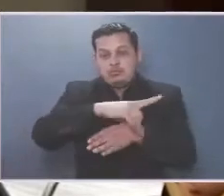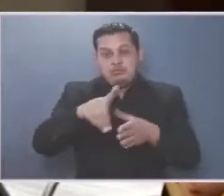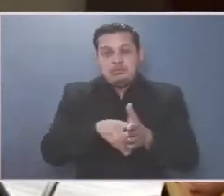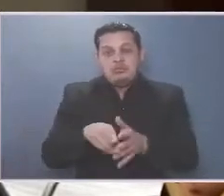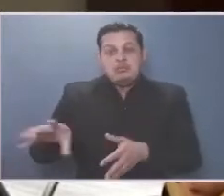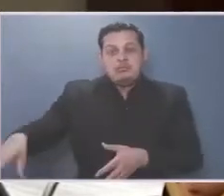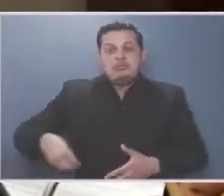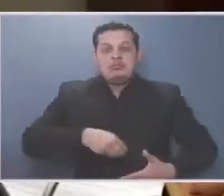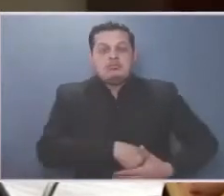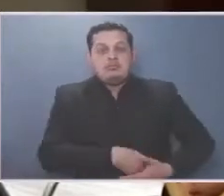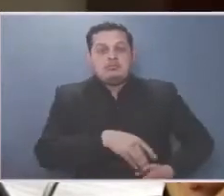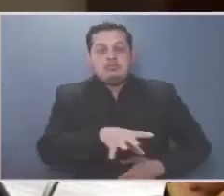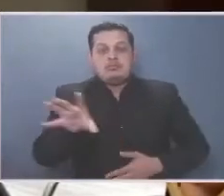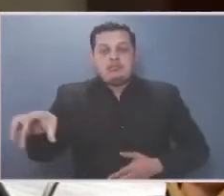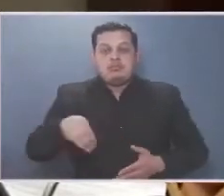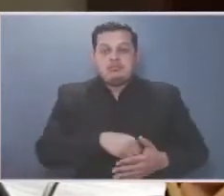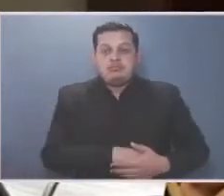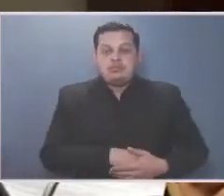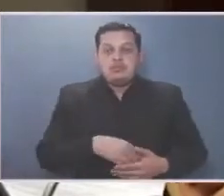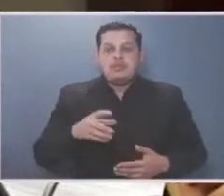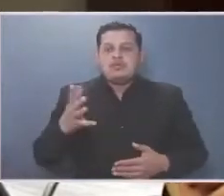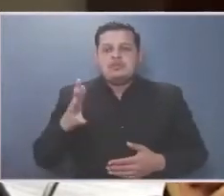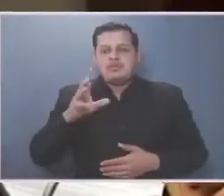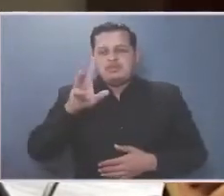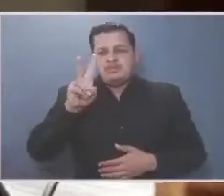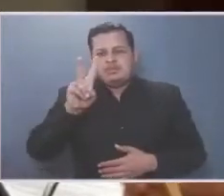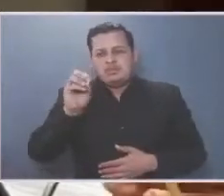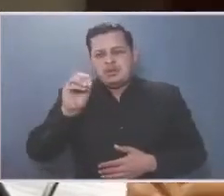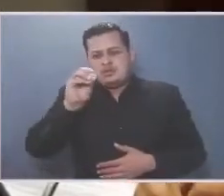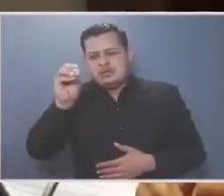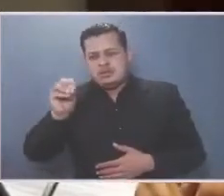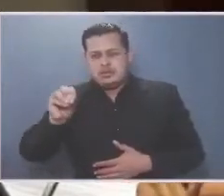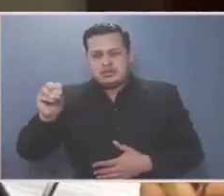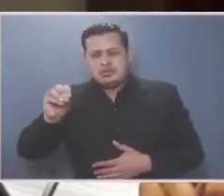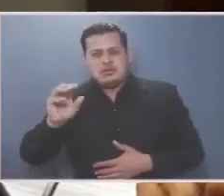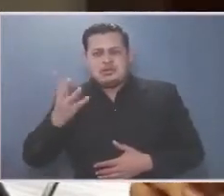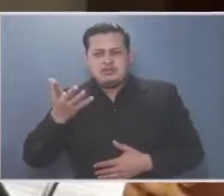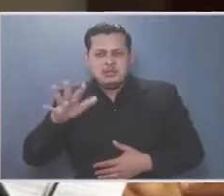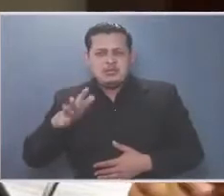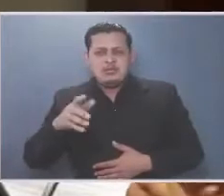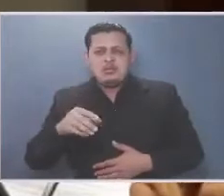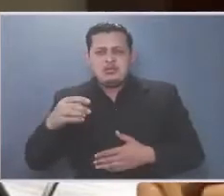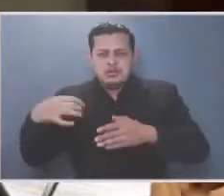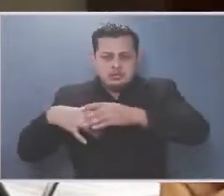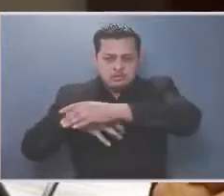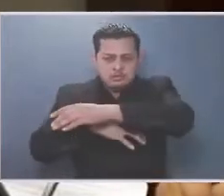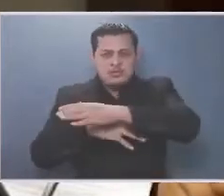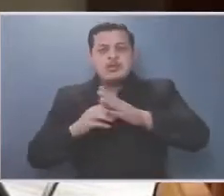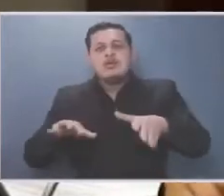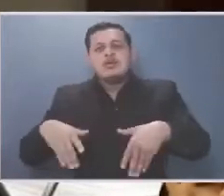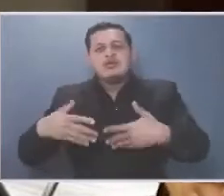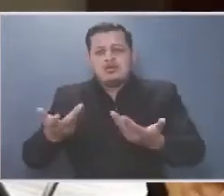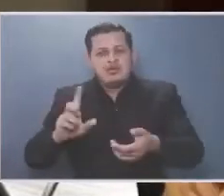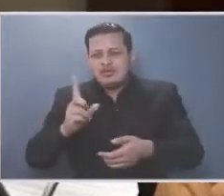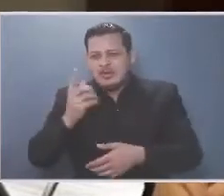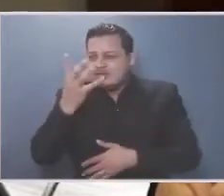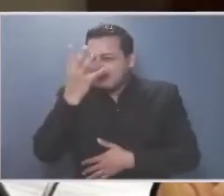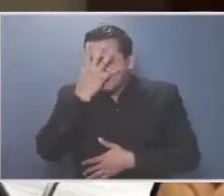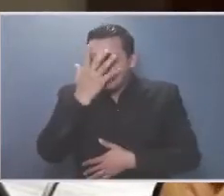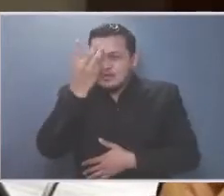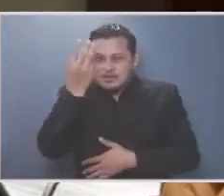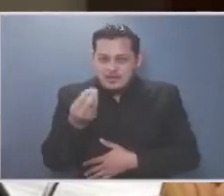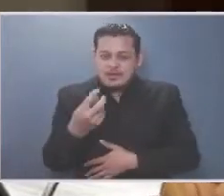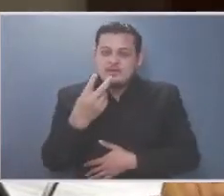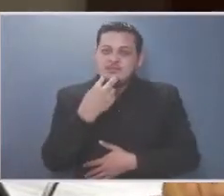entre el 15 o el 20 por ciento de comisión bueno si eran tan descarados que nosotros en la sesión del día